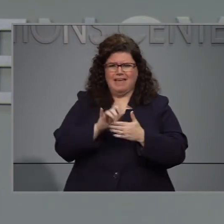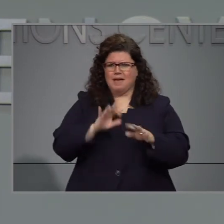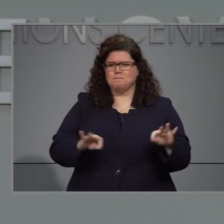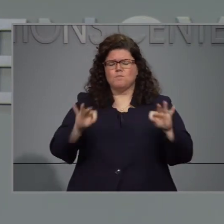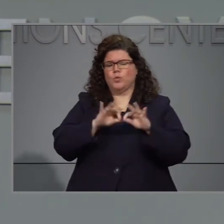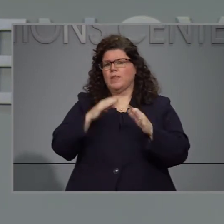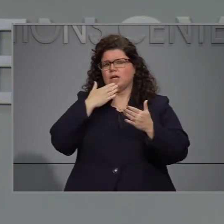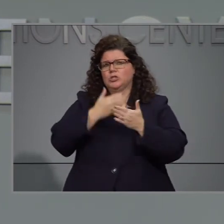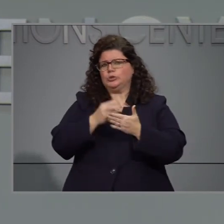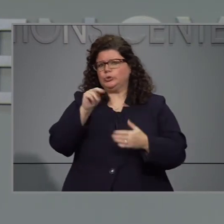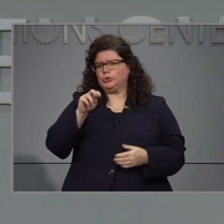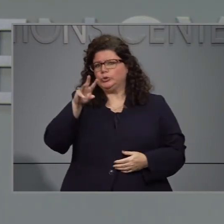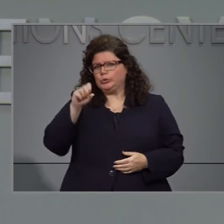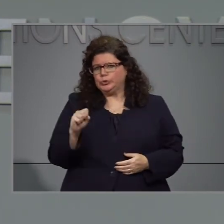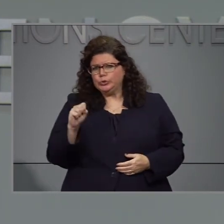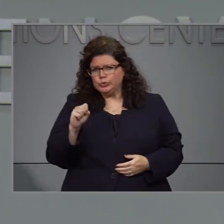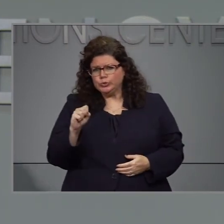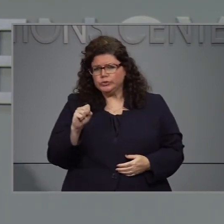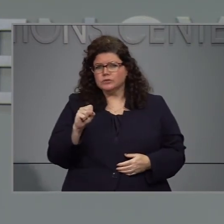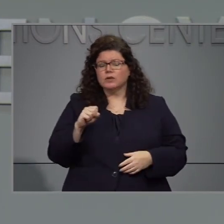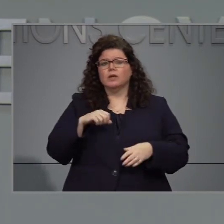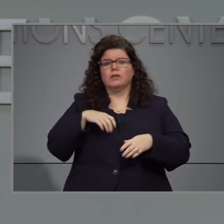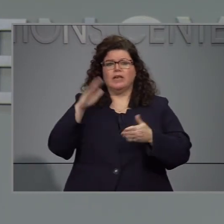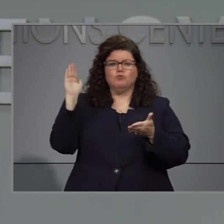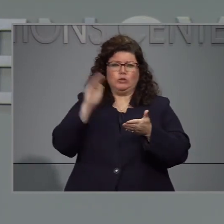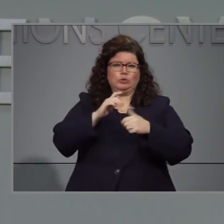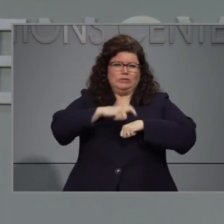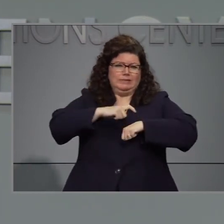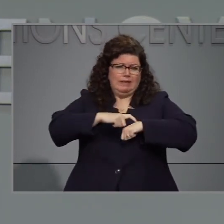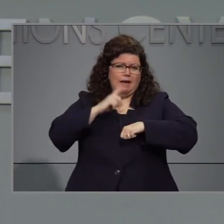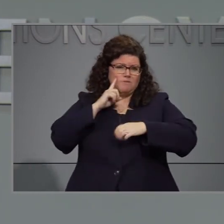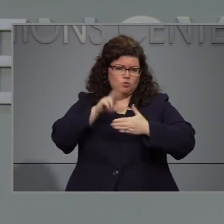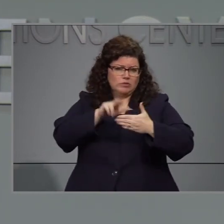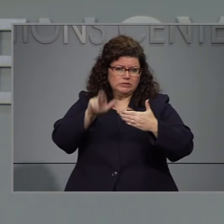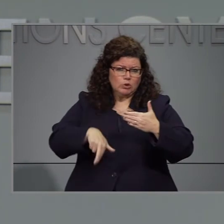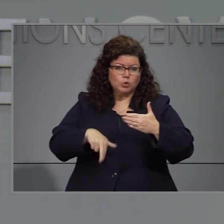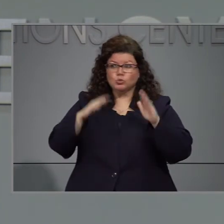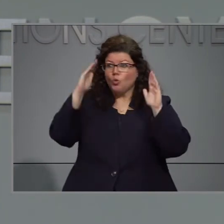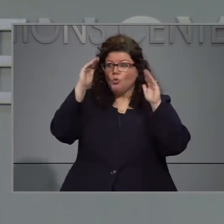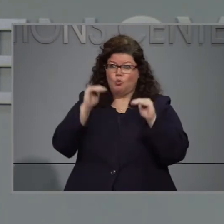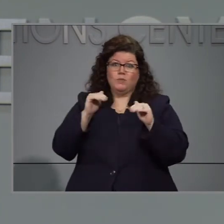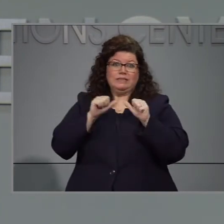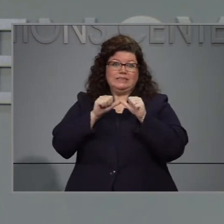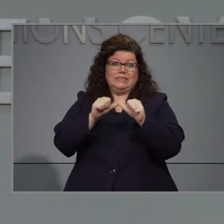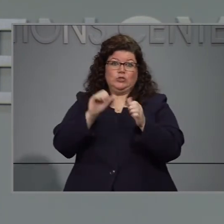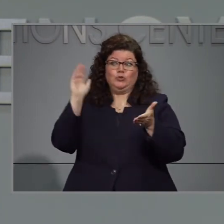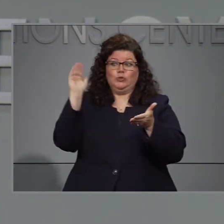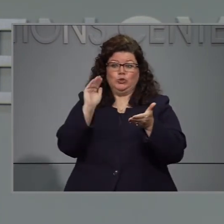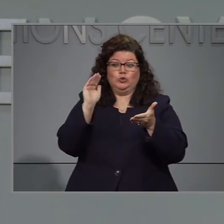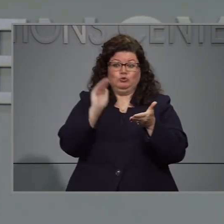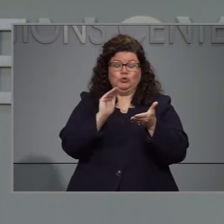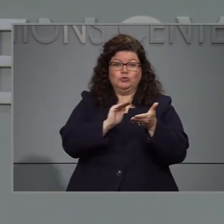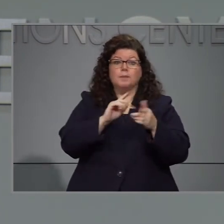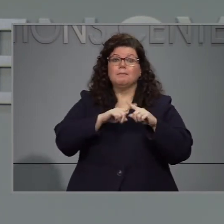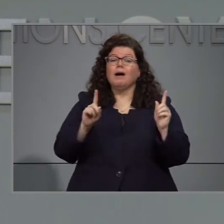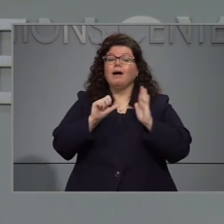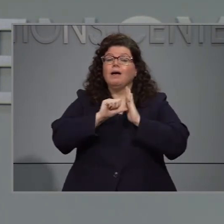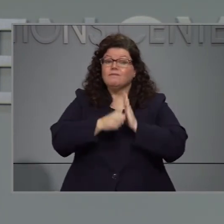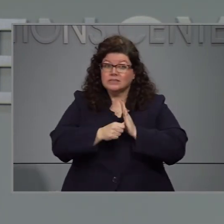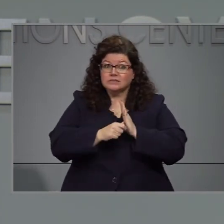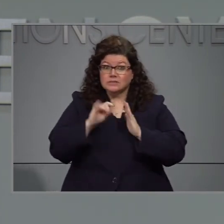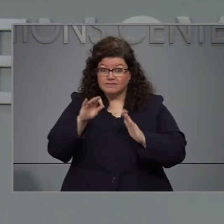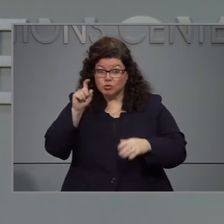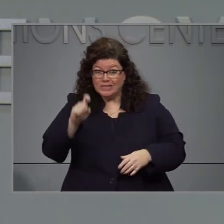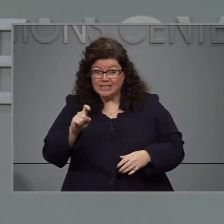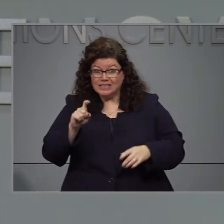manera diferente. Lo que vemos son buenas noticias en el tiempo de regreso de respuestas y queremos continuar viendo eso. Así es